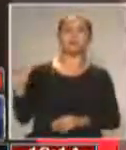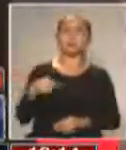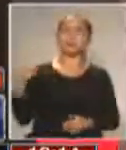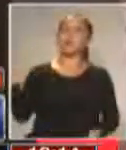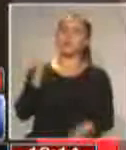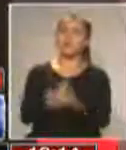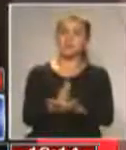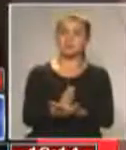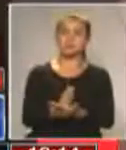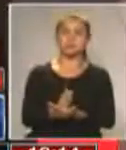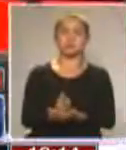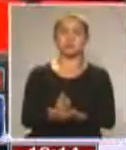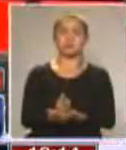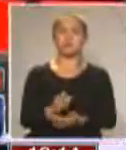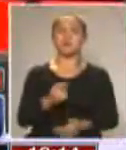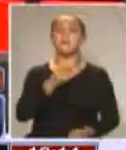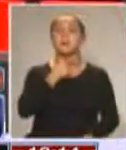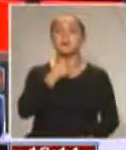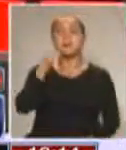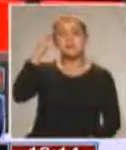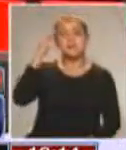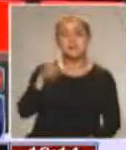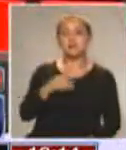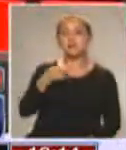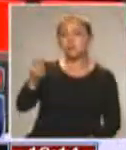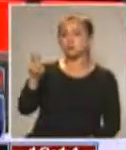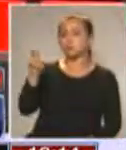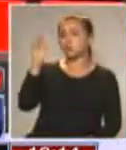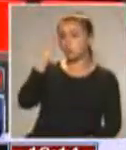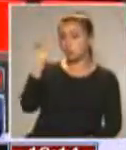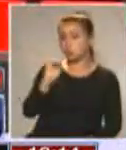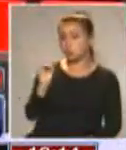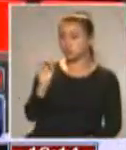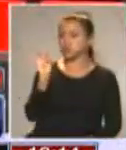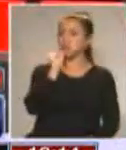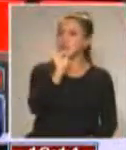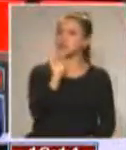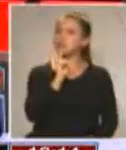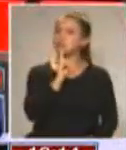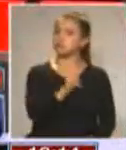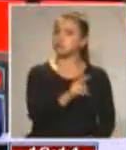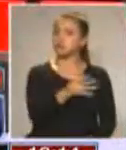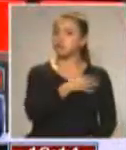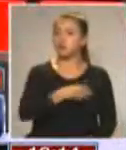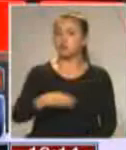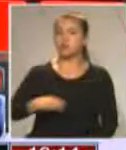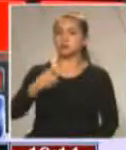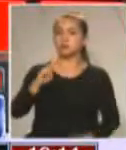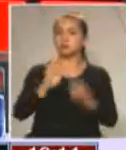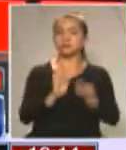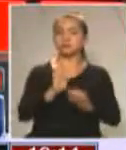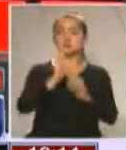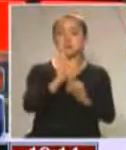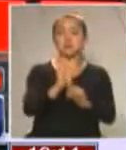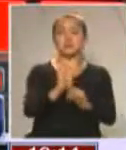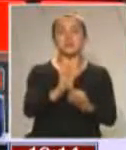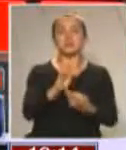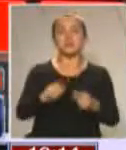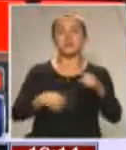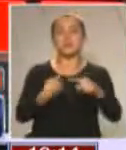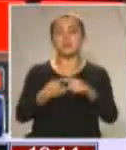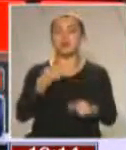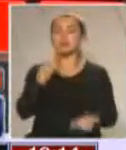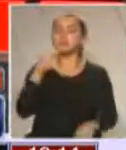exigiendo ahora nosotros. Ahora, también me gustaría conocer tu opinión respecto a la respuesta que ha dado el gobierno a través de su vocero, señalando y obviamente